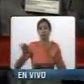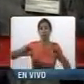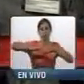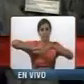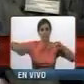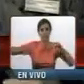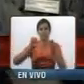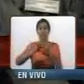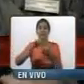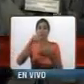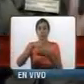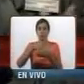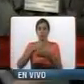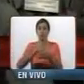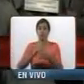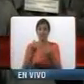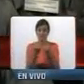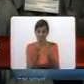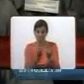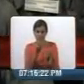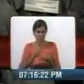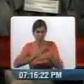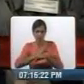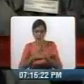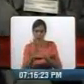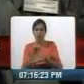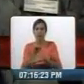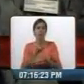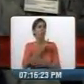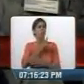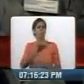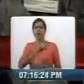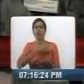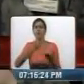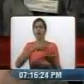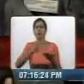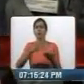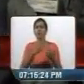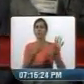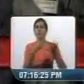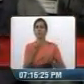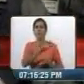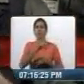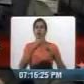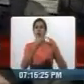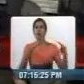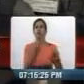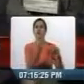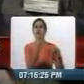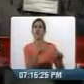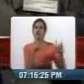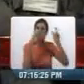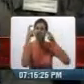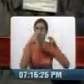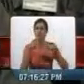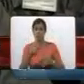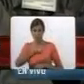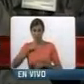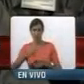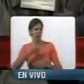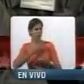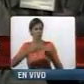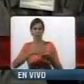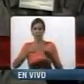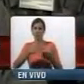la tarde, querían a la fuerza desalojar a las 60 personas que estaban allí. Hubo que intervenir para controlar y fue